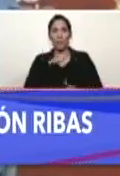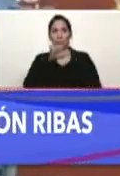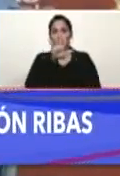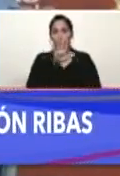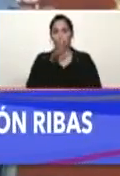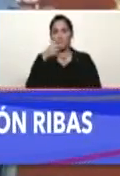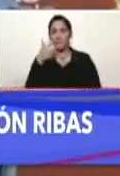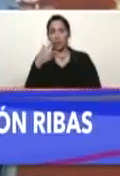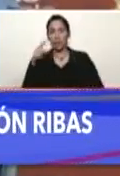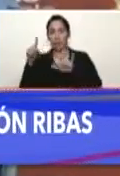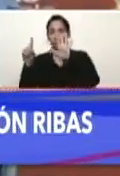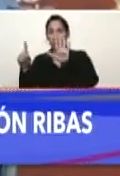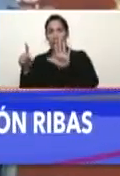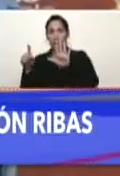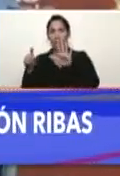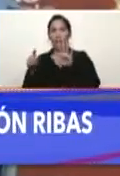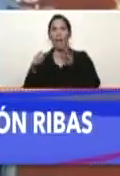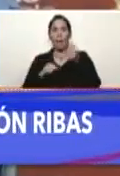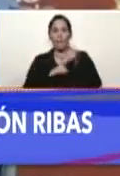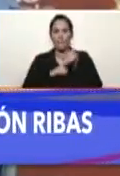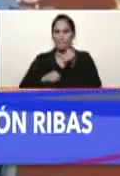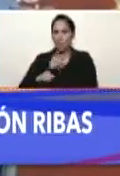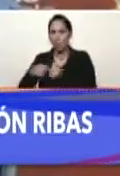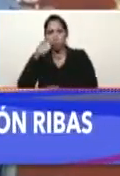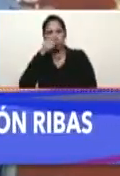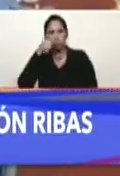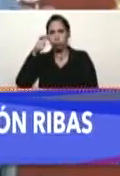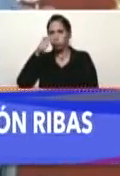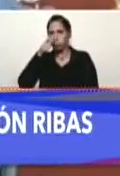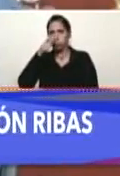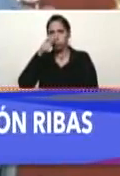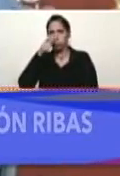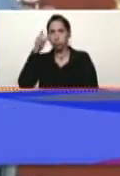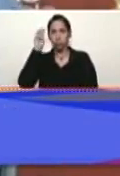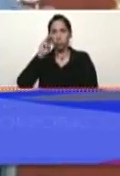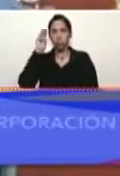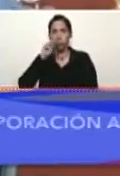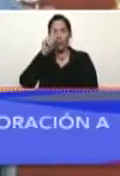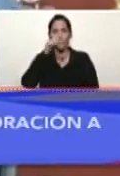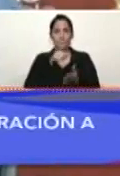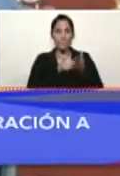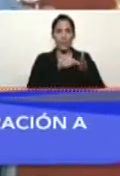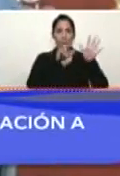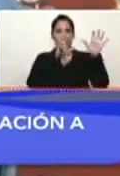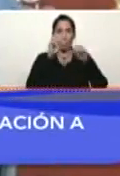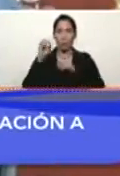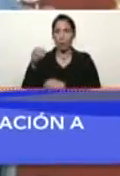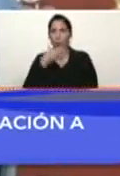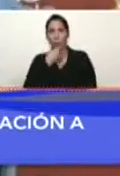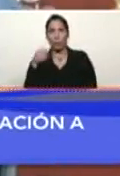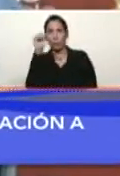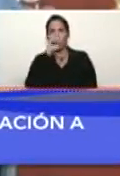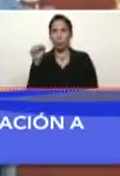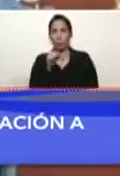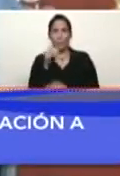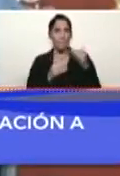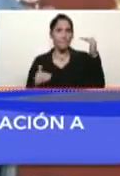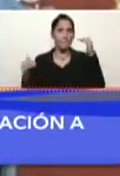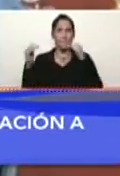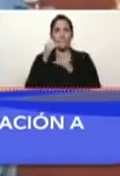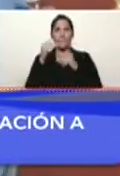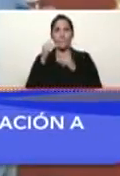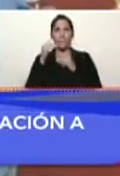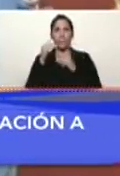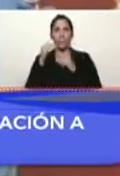32.536 colaboradores, colaboradoras, supervisores, supervisoras de 1.800 bolívares al salario